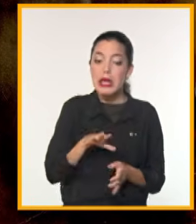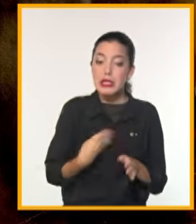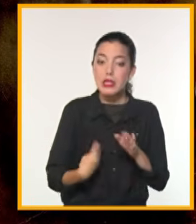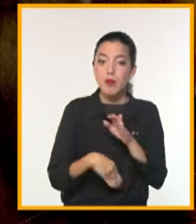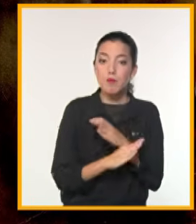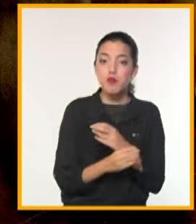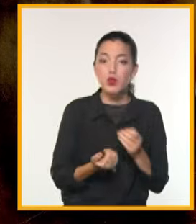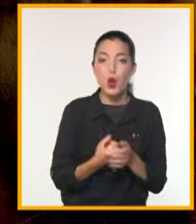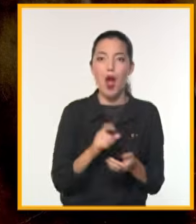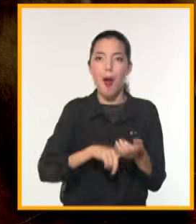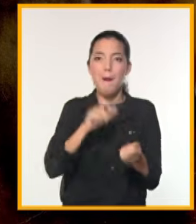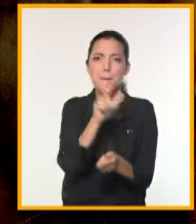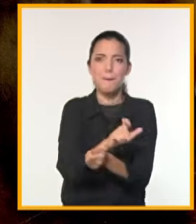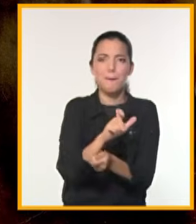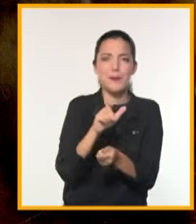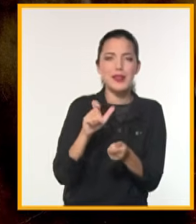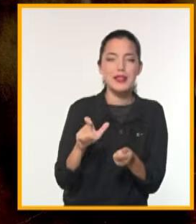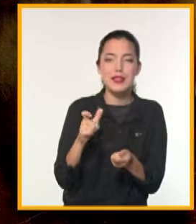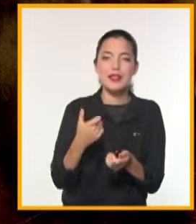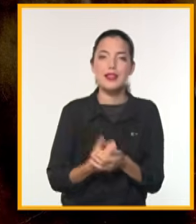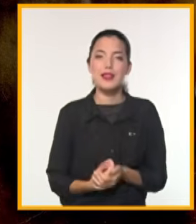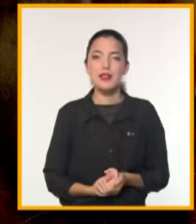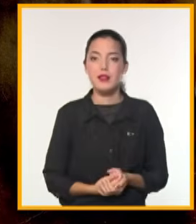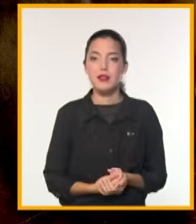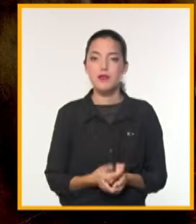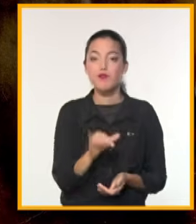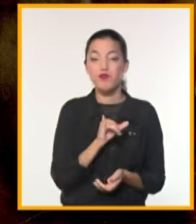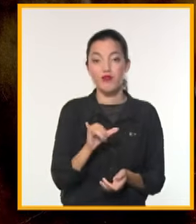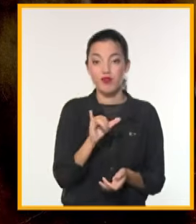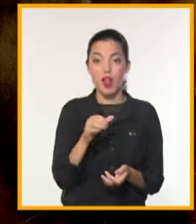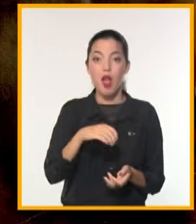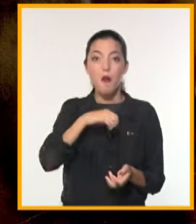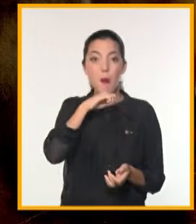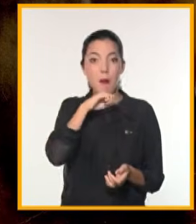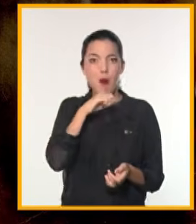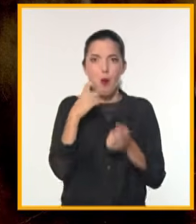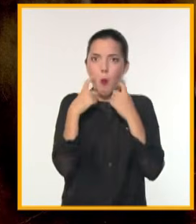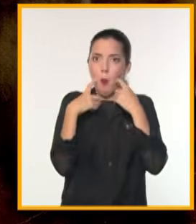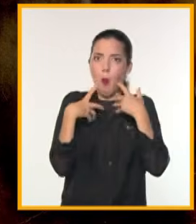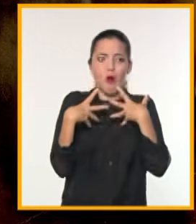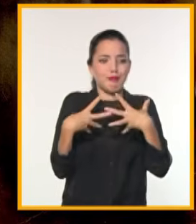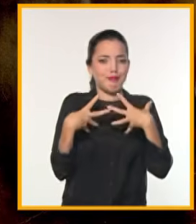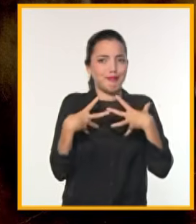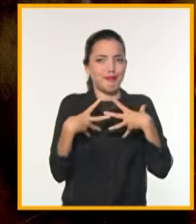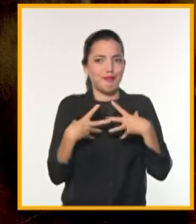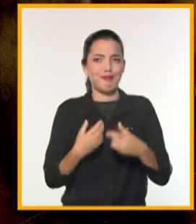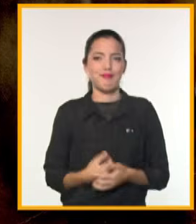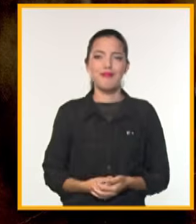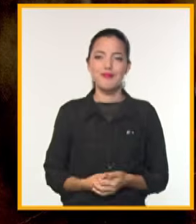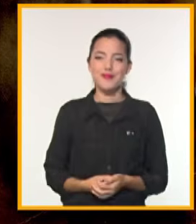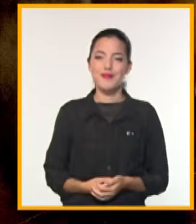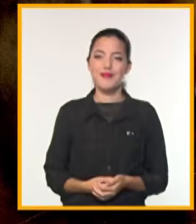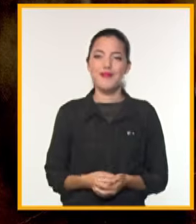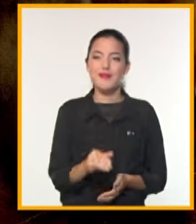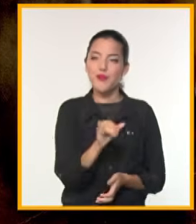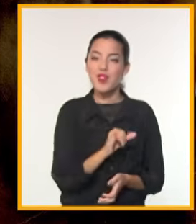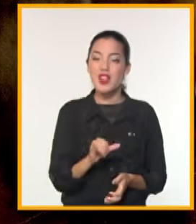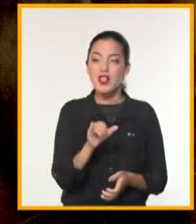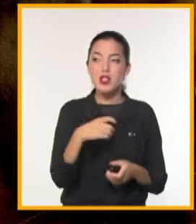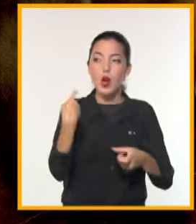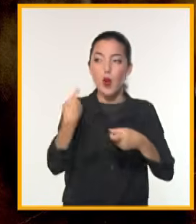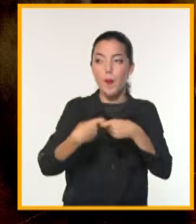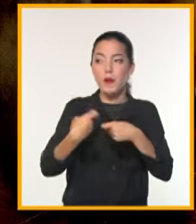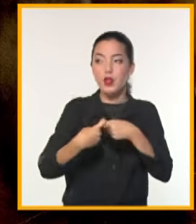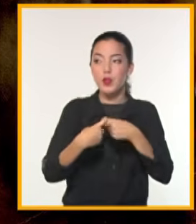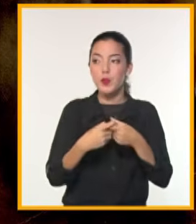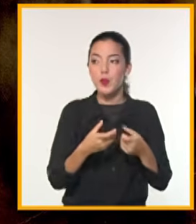Así mismo, mi madre era guapa. Y entonces tuvieron un matrimonio muy feliz de más de